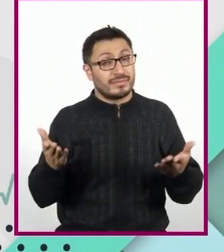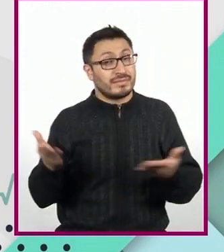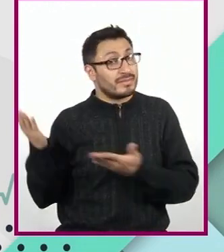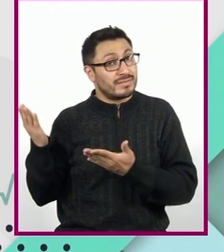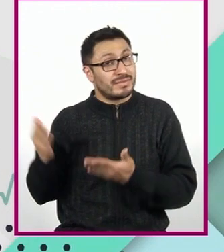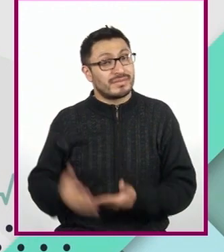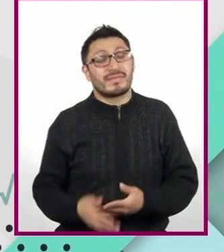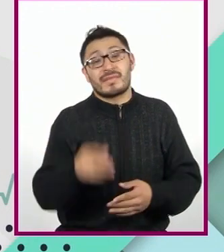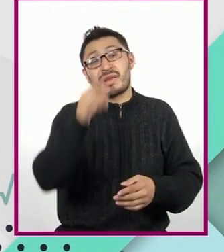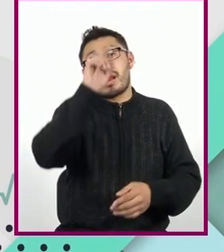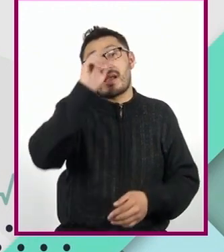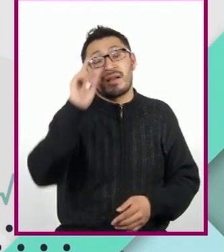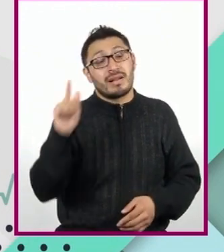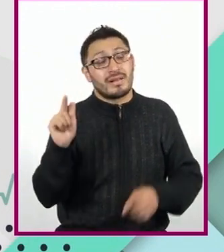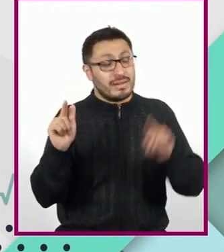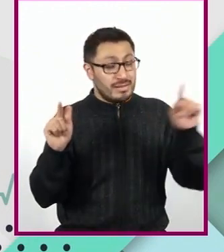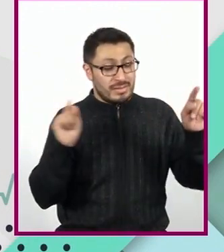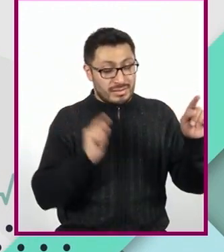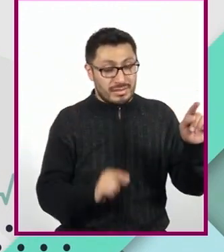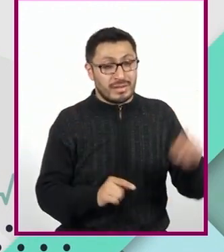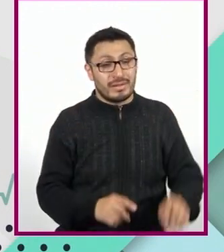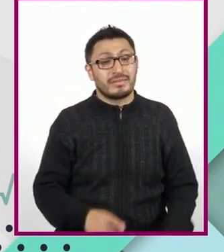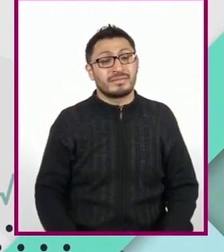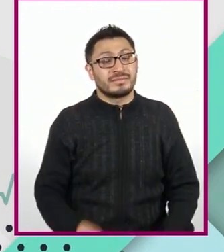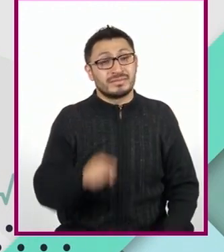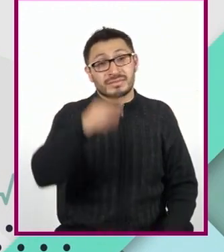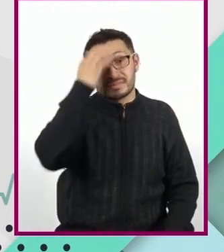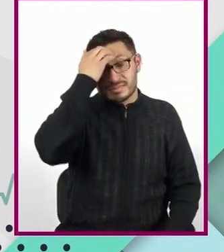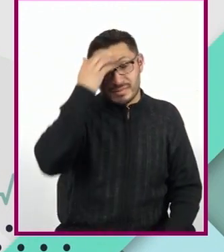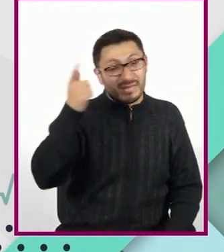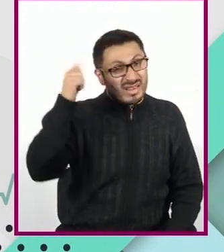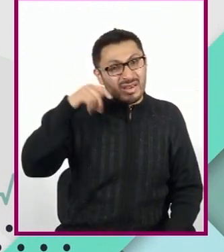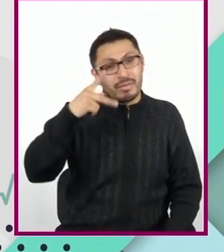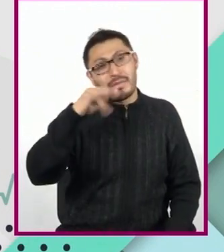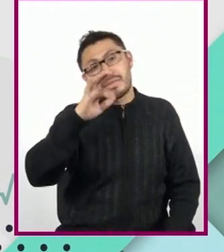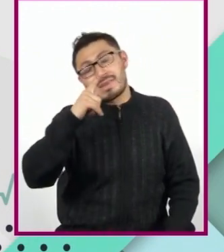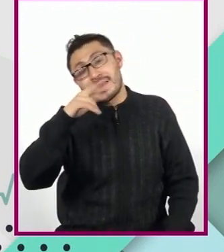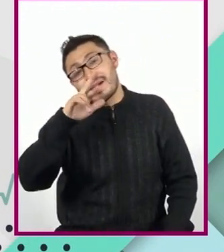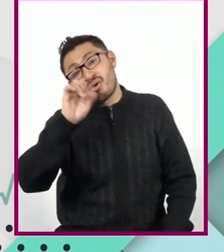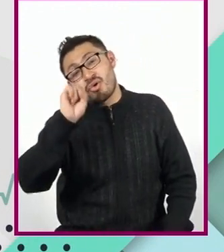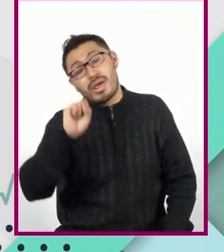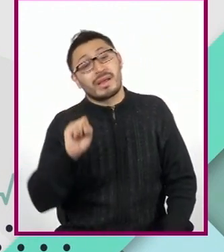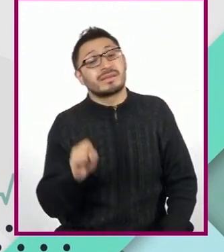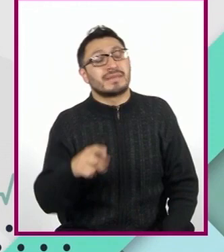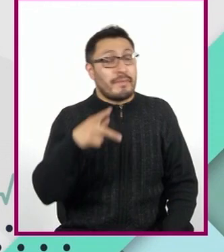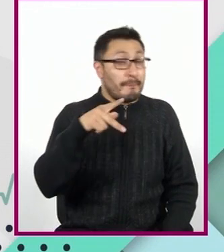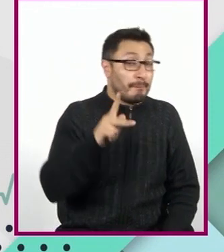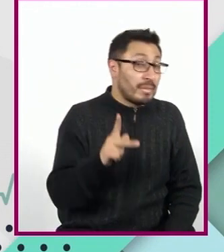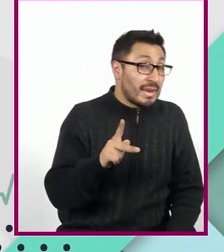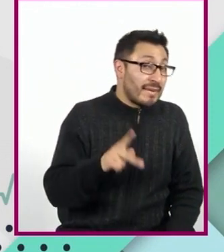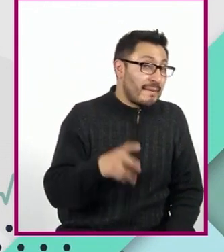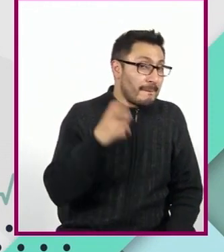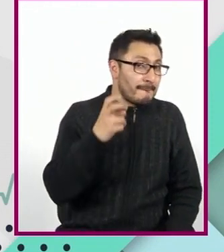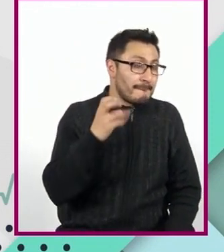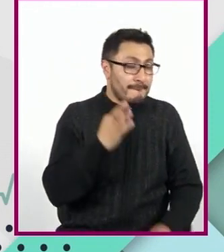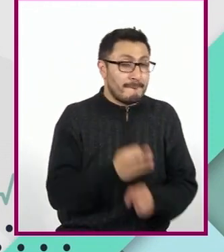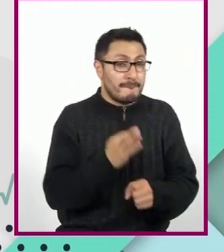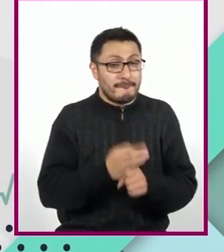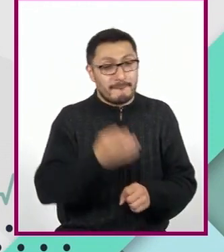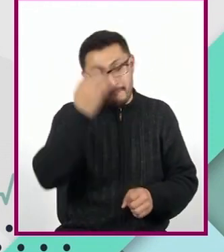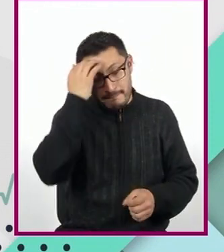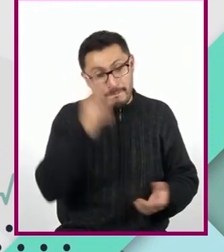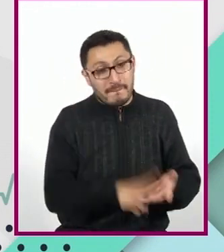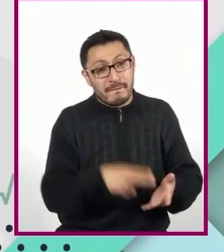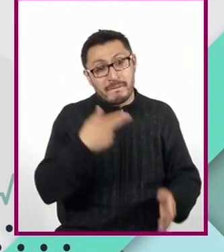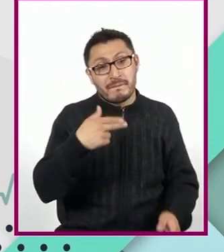medidas de sus lados serían estas. Ya conocemos el teorema de Pitágoras. Sin embargo, en esta ocasión conocemos el valor